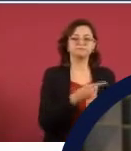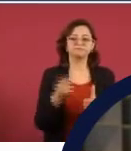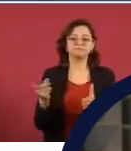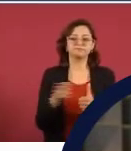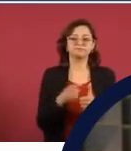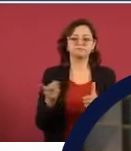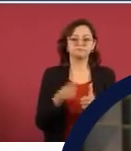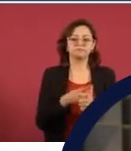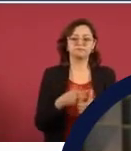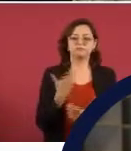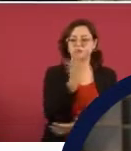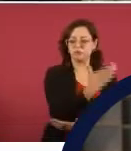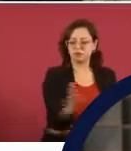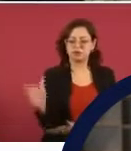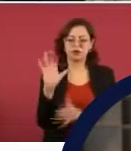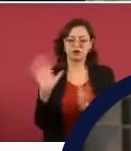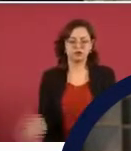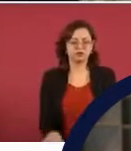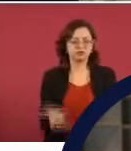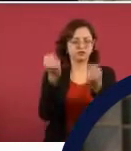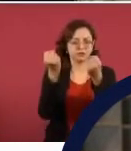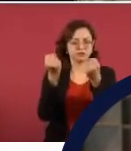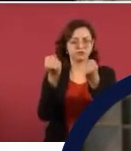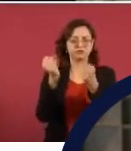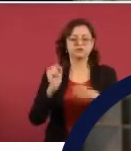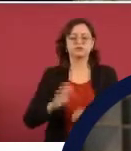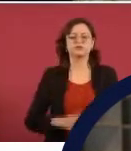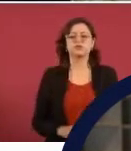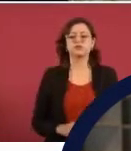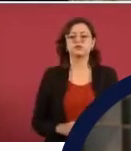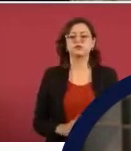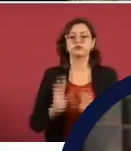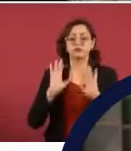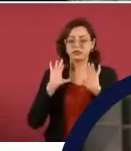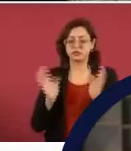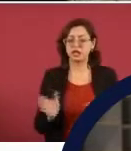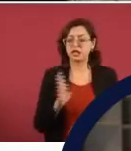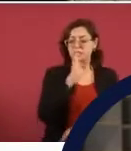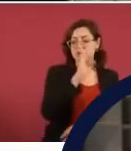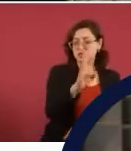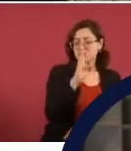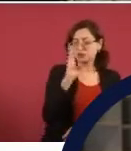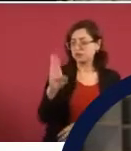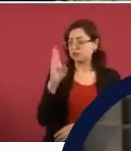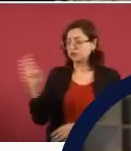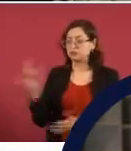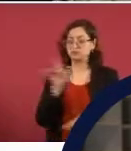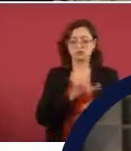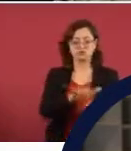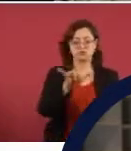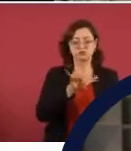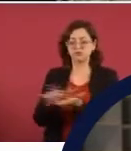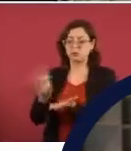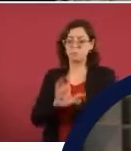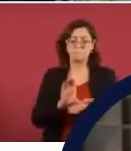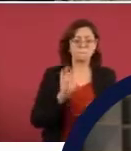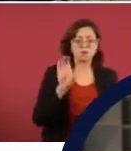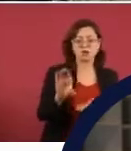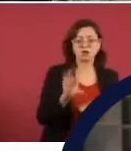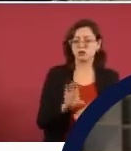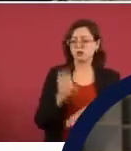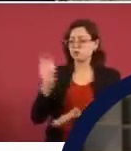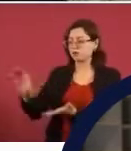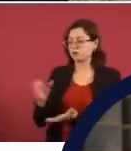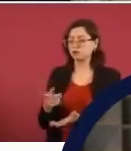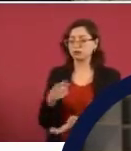jóvenes Sembrando Futuro. Sí, bueno, eso puede ayudar eventualmente, pero es